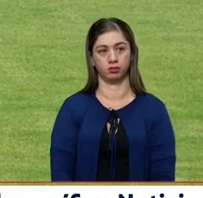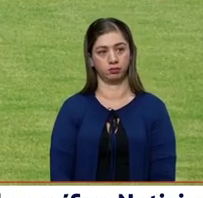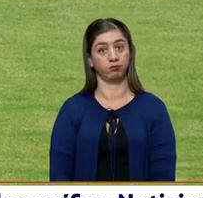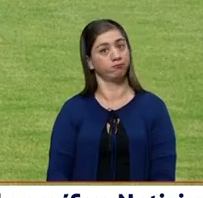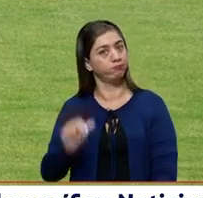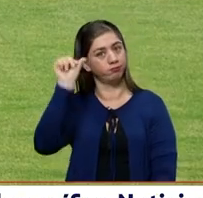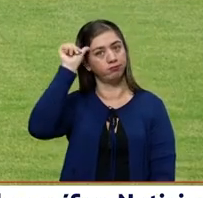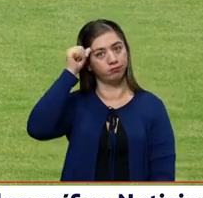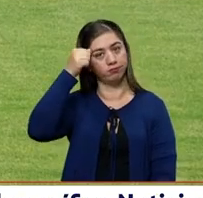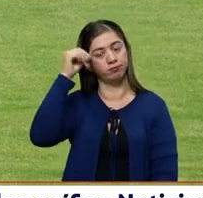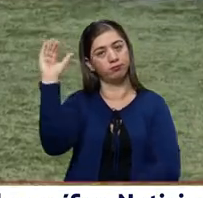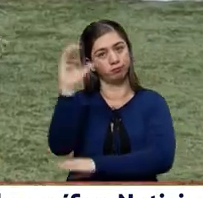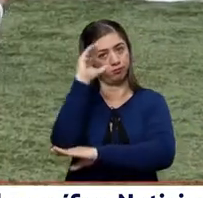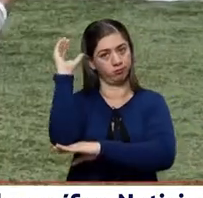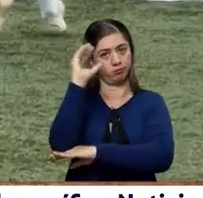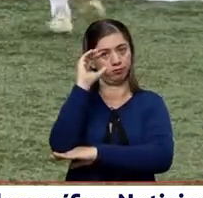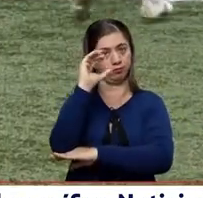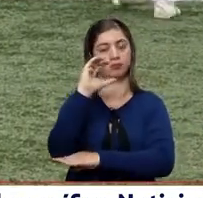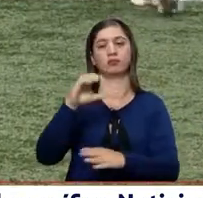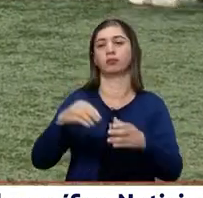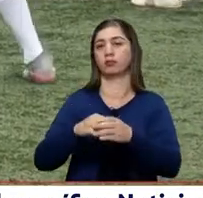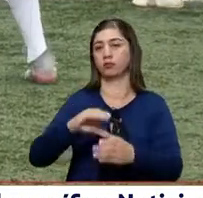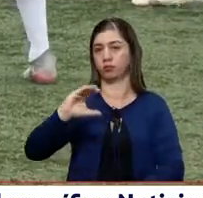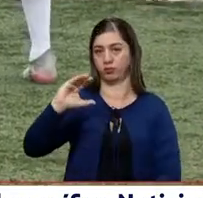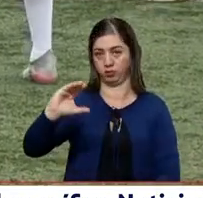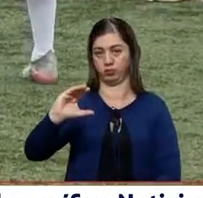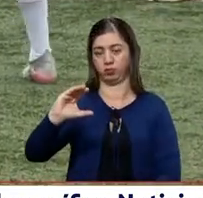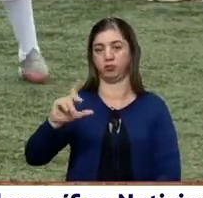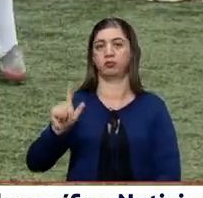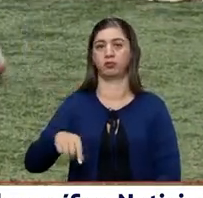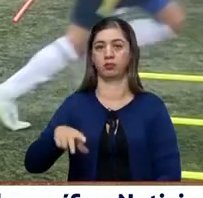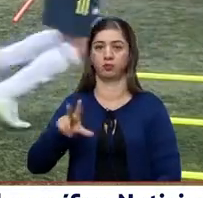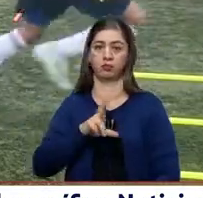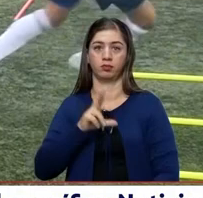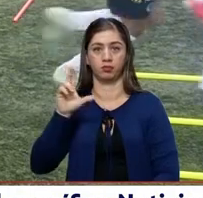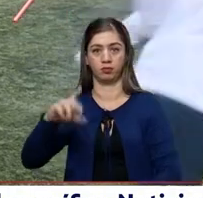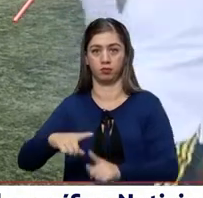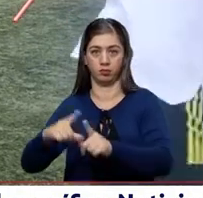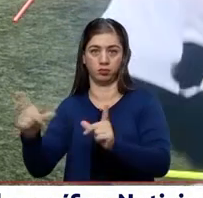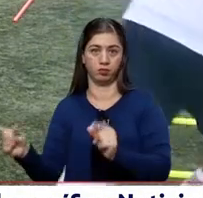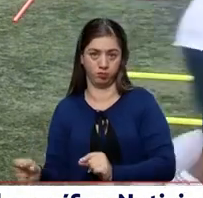Vale recordar que Colombia está ubicada en el grupo C del torneo, con Japón, Argelia y Comoras.